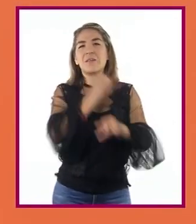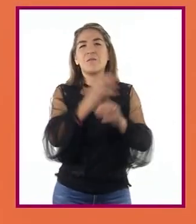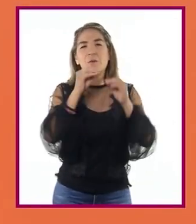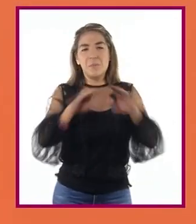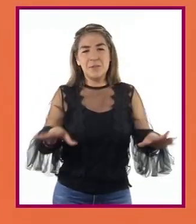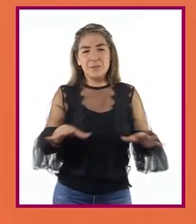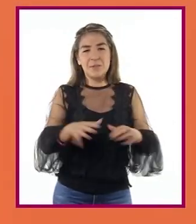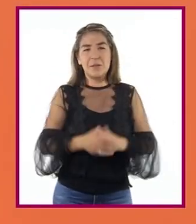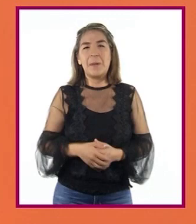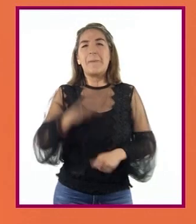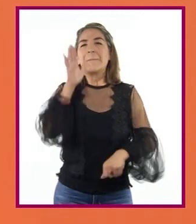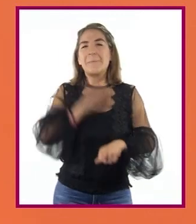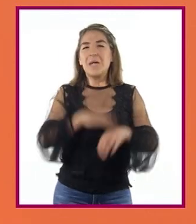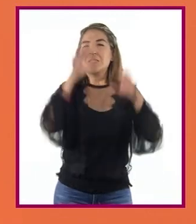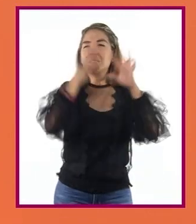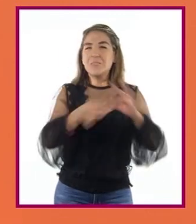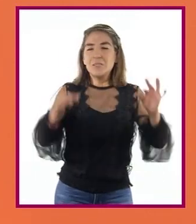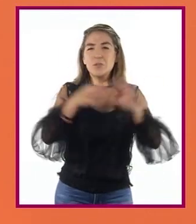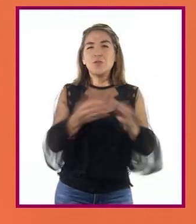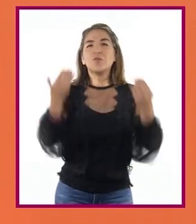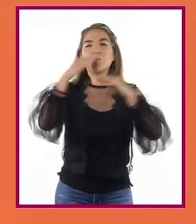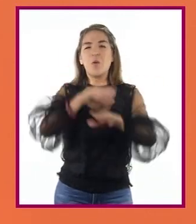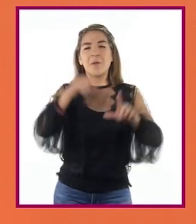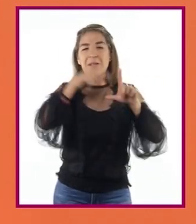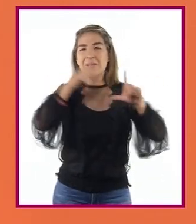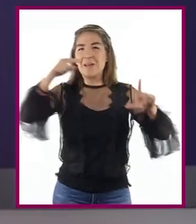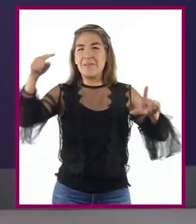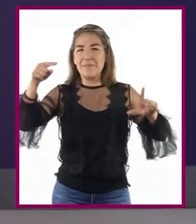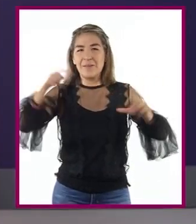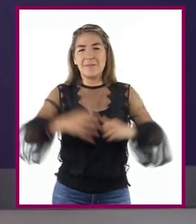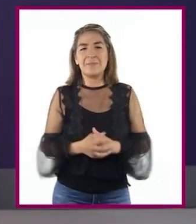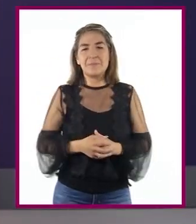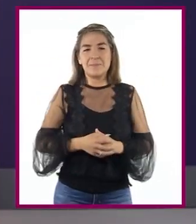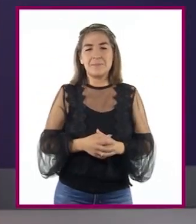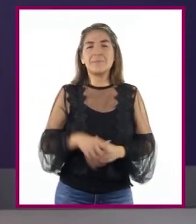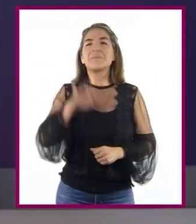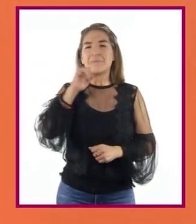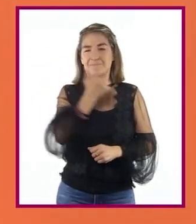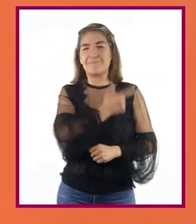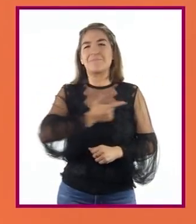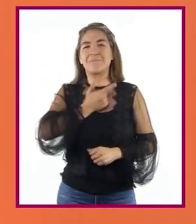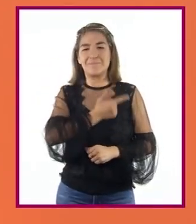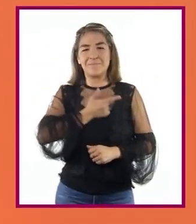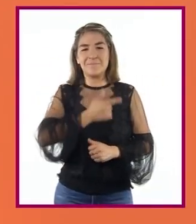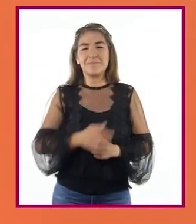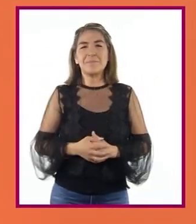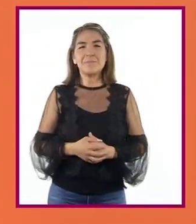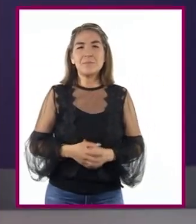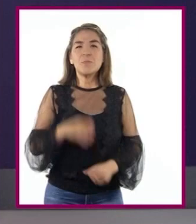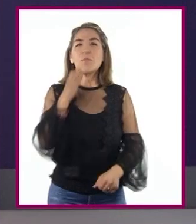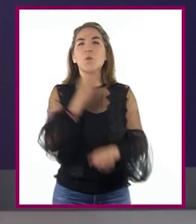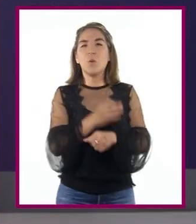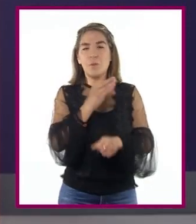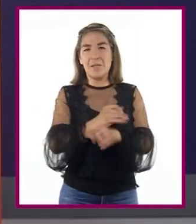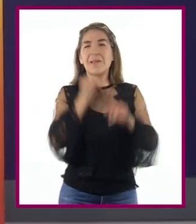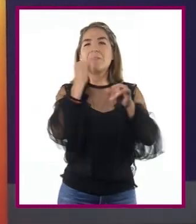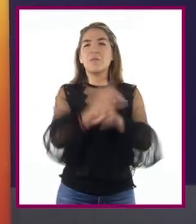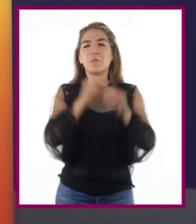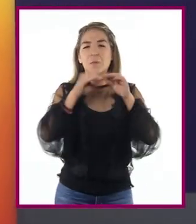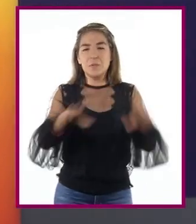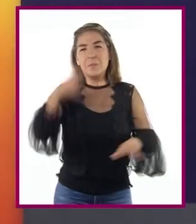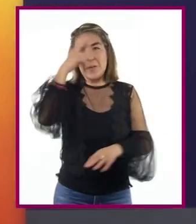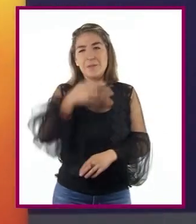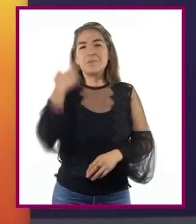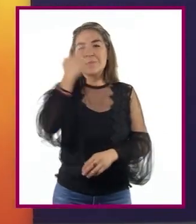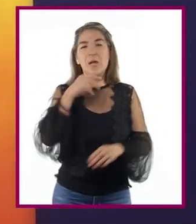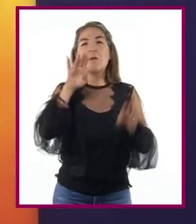información más acerca de la gráfica de líneas? Con mucho gusto. Demos el último repaso a la